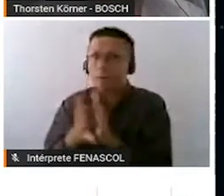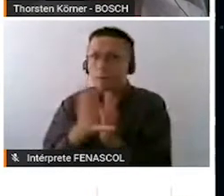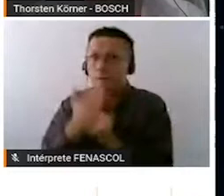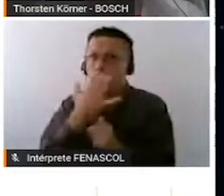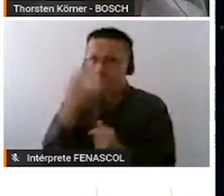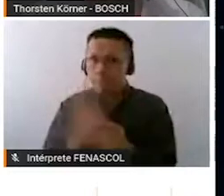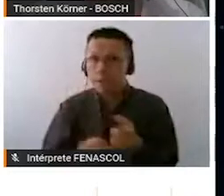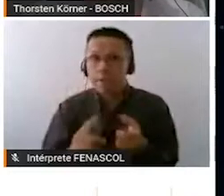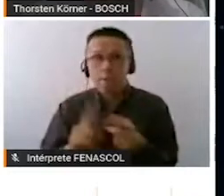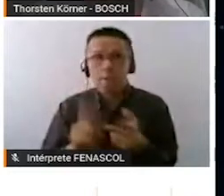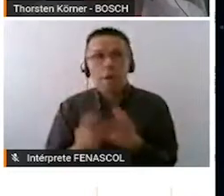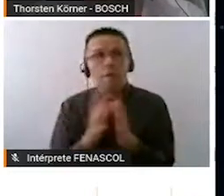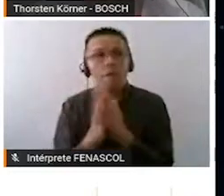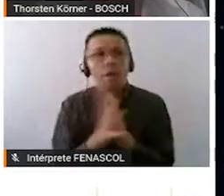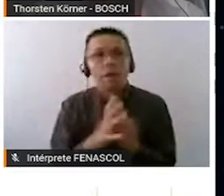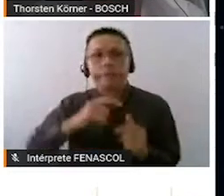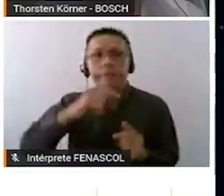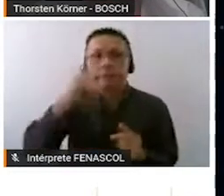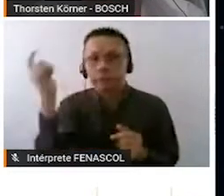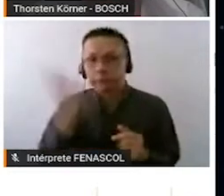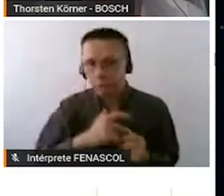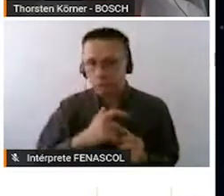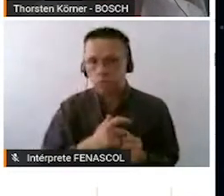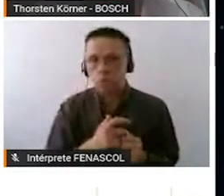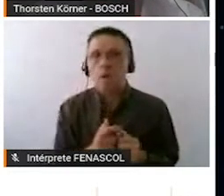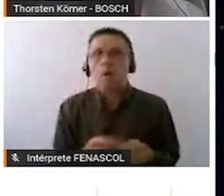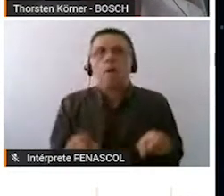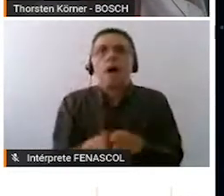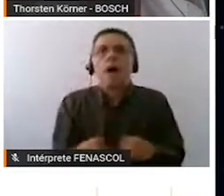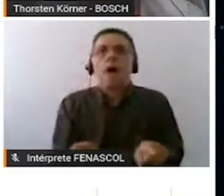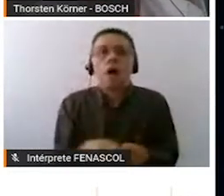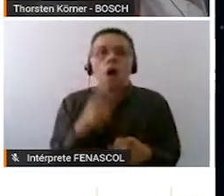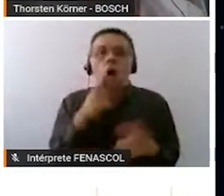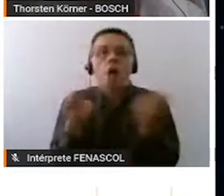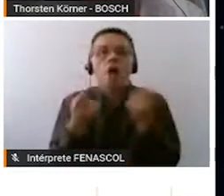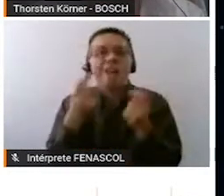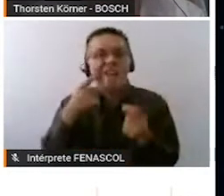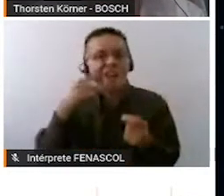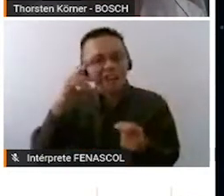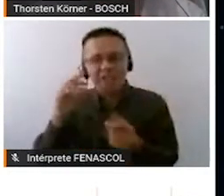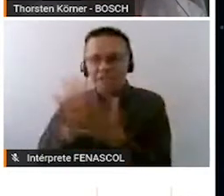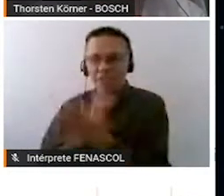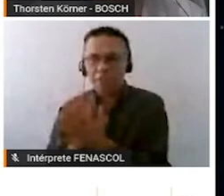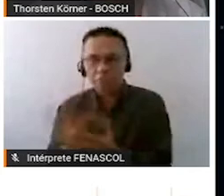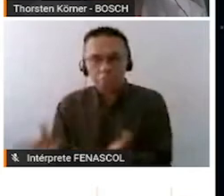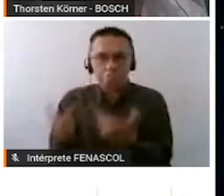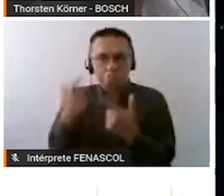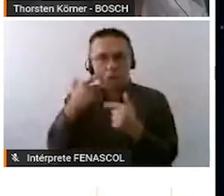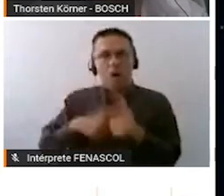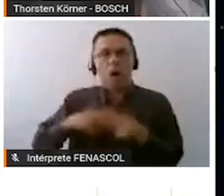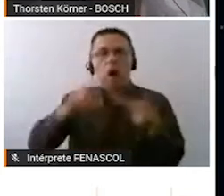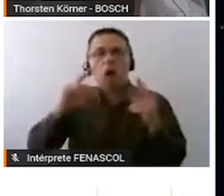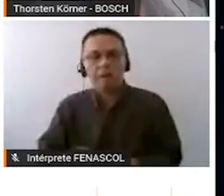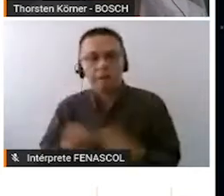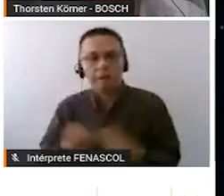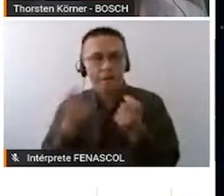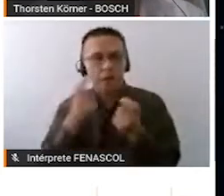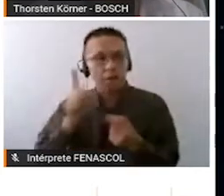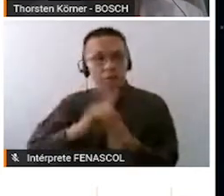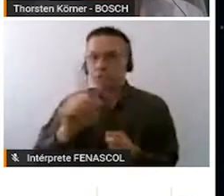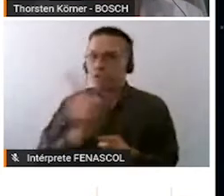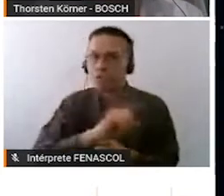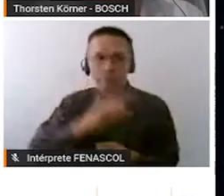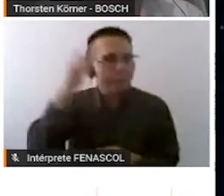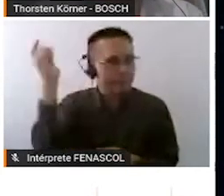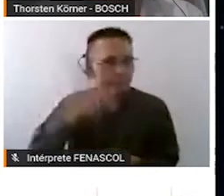datos confiables, ¿ya? Es decir, debe estar validada la fuente, debe estar validado el método de la toma